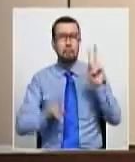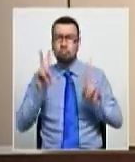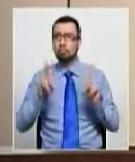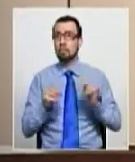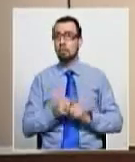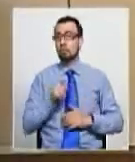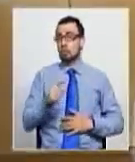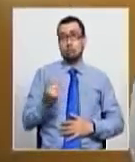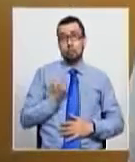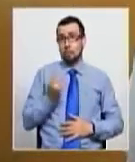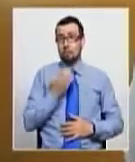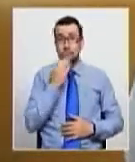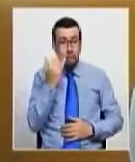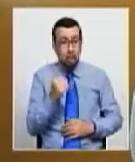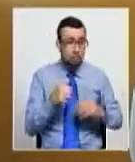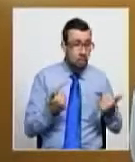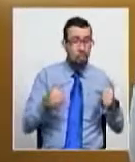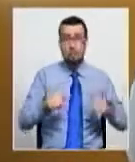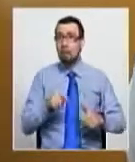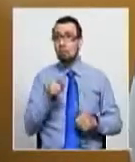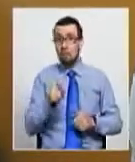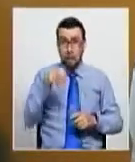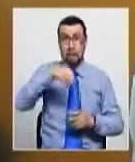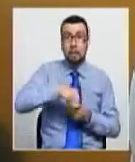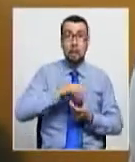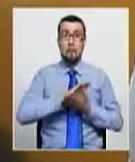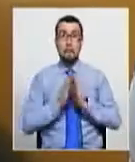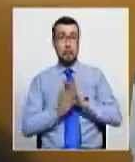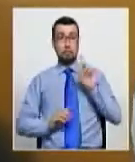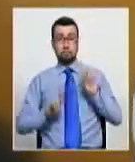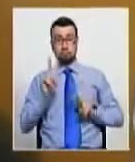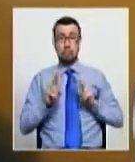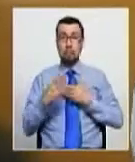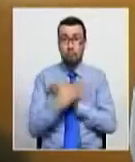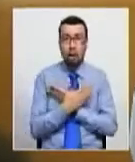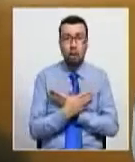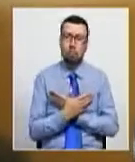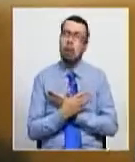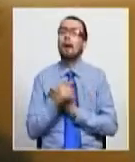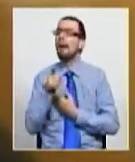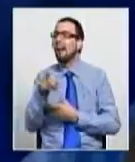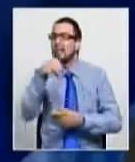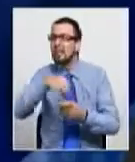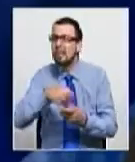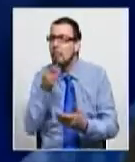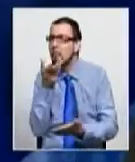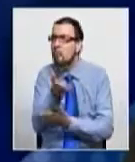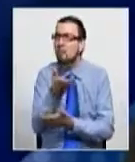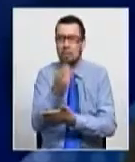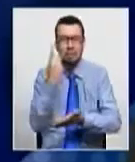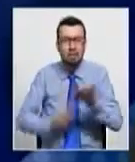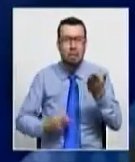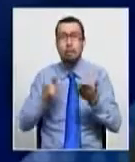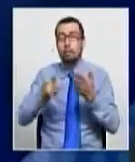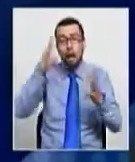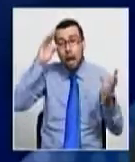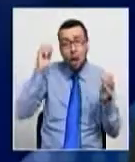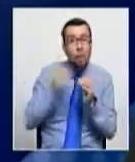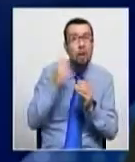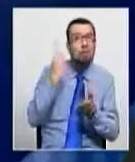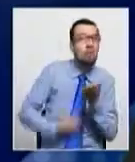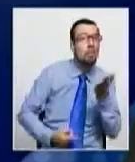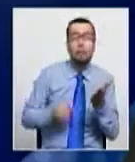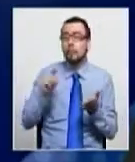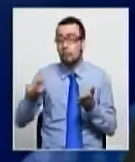por si es bueno o no estar en paz sino por lo que se está negociando por lo que se está acordando entre el gobierno